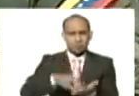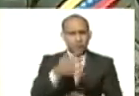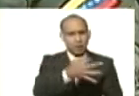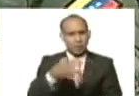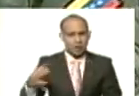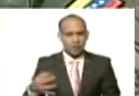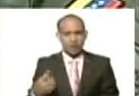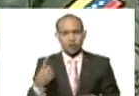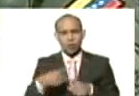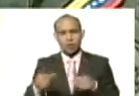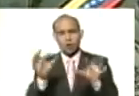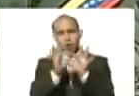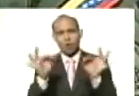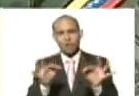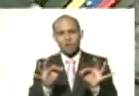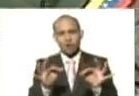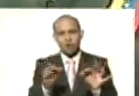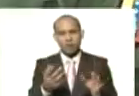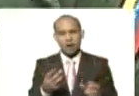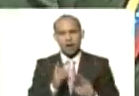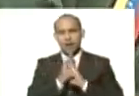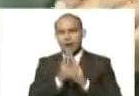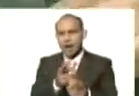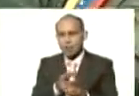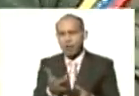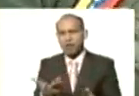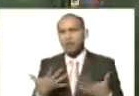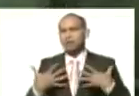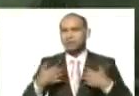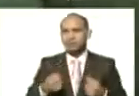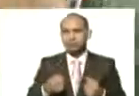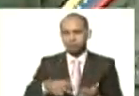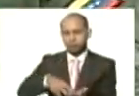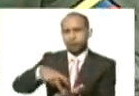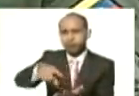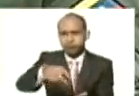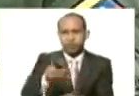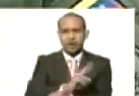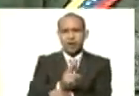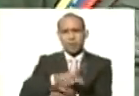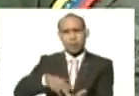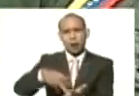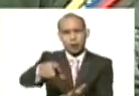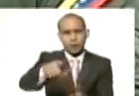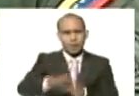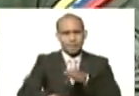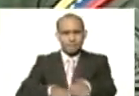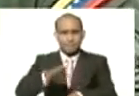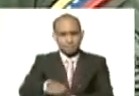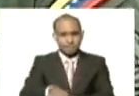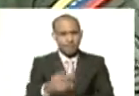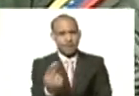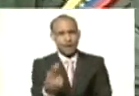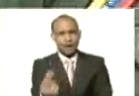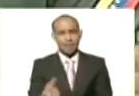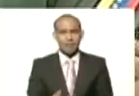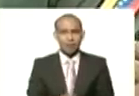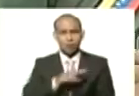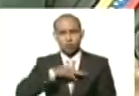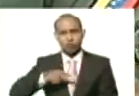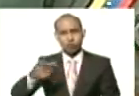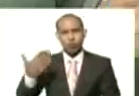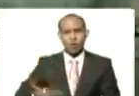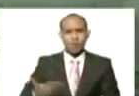pero nosotros con el método táctico estamos asegurando que los pies se muevan en esa forma que se planifica. Para nosotros eso es muy